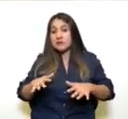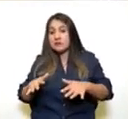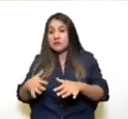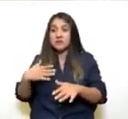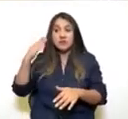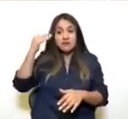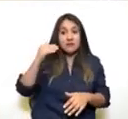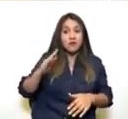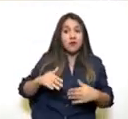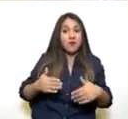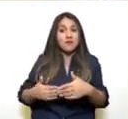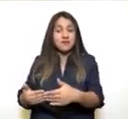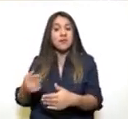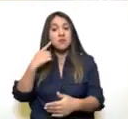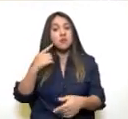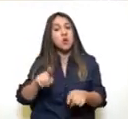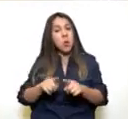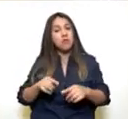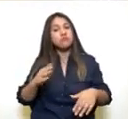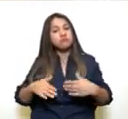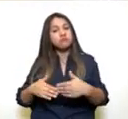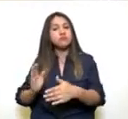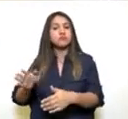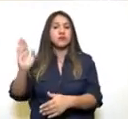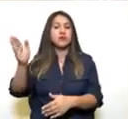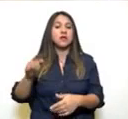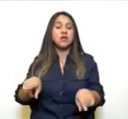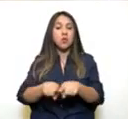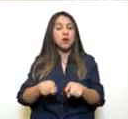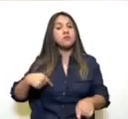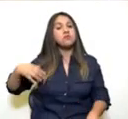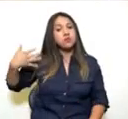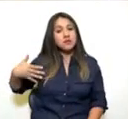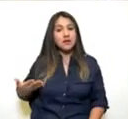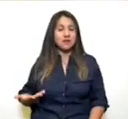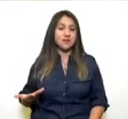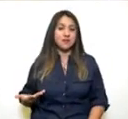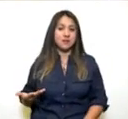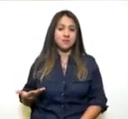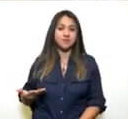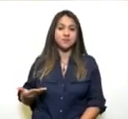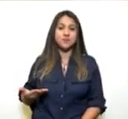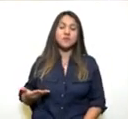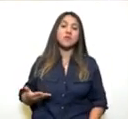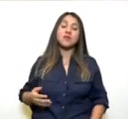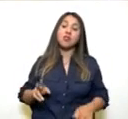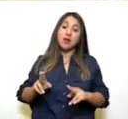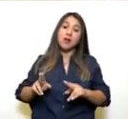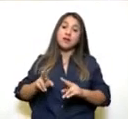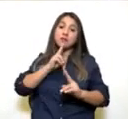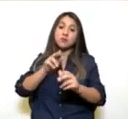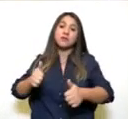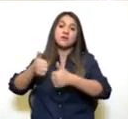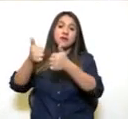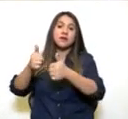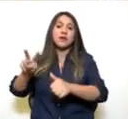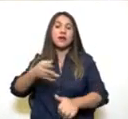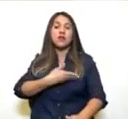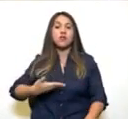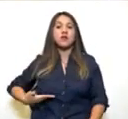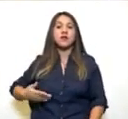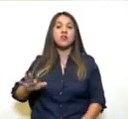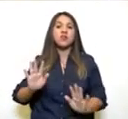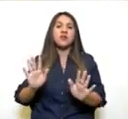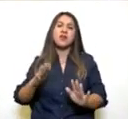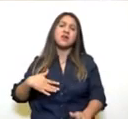pero vamos avanzando creo que es muy importante tenga éxito el gobierno porque nadie